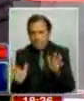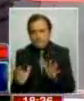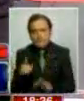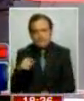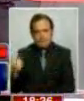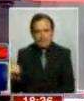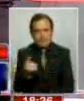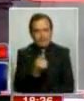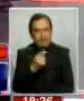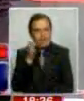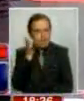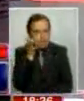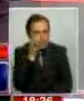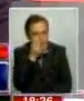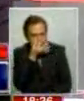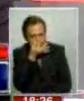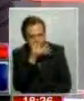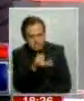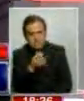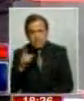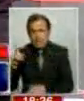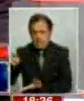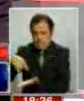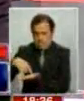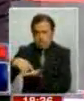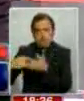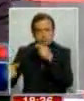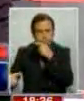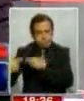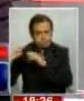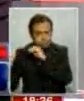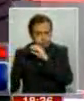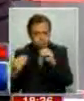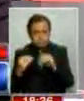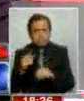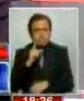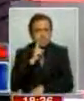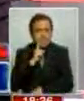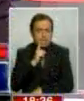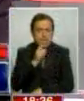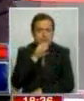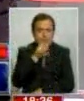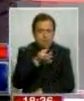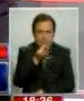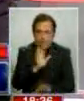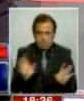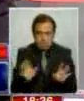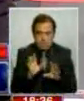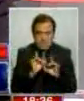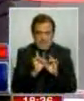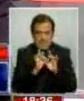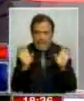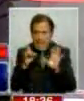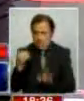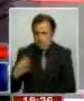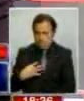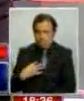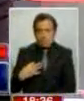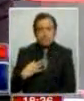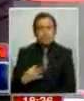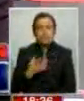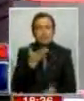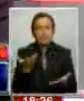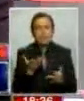los actores sociales, el debate se está haciendo en el Congreso Nacional, vamos a tener un diálogo, pero que le quede claro a la ciudadanía, lo vamos a hacer en el marco